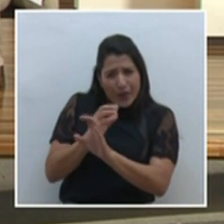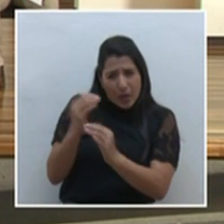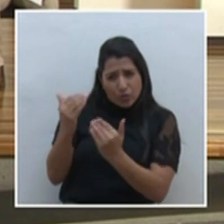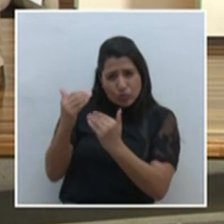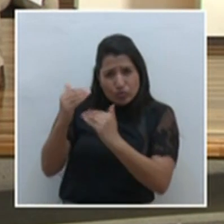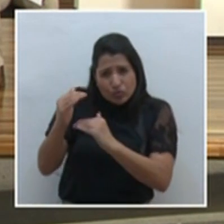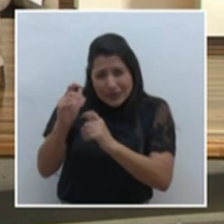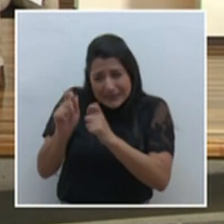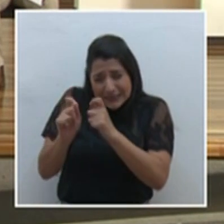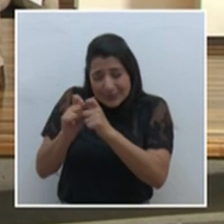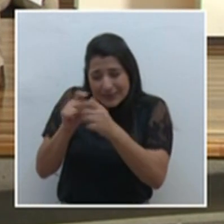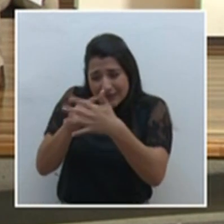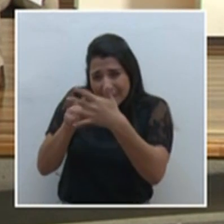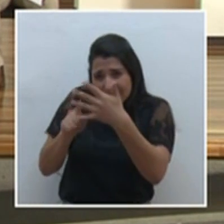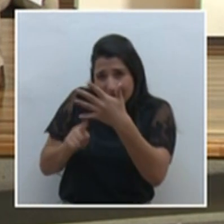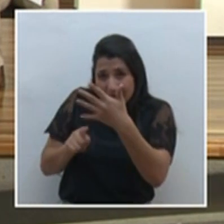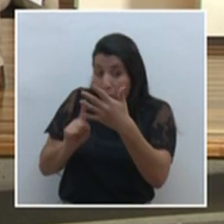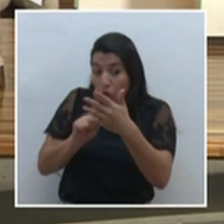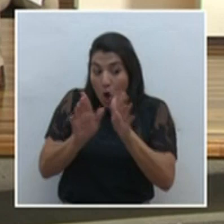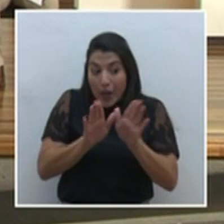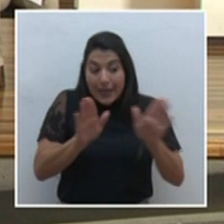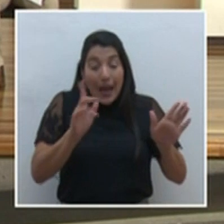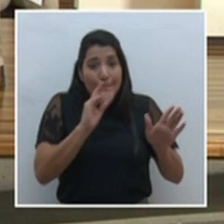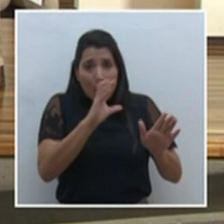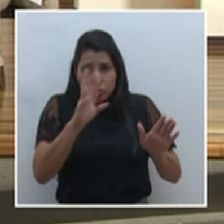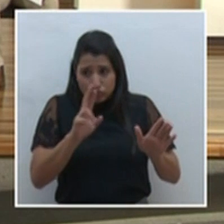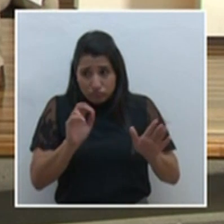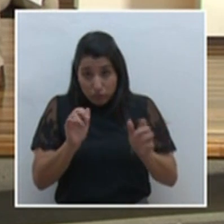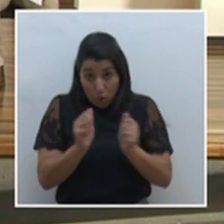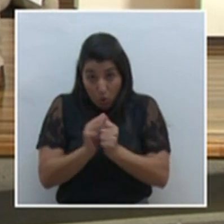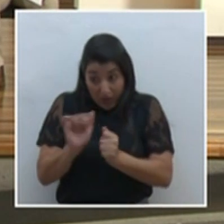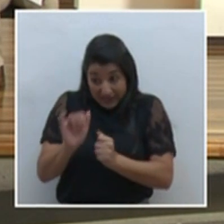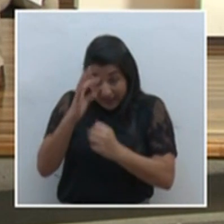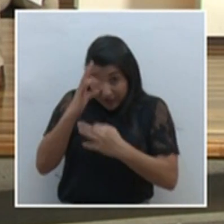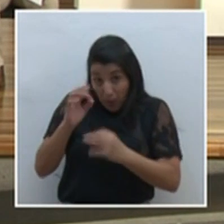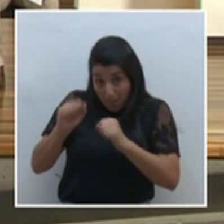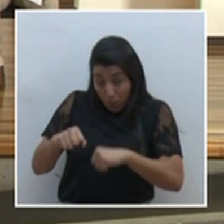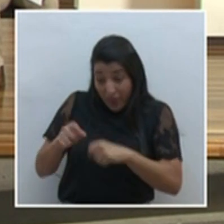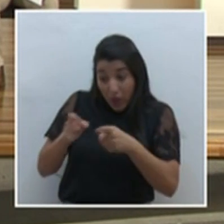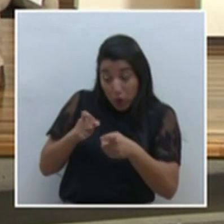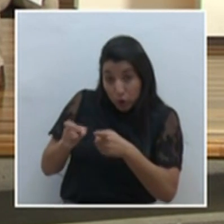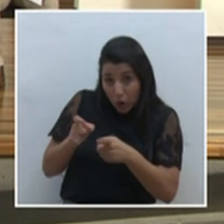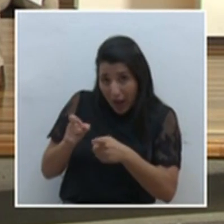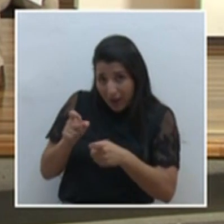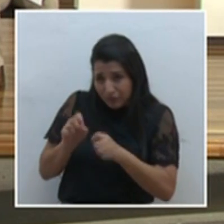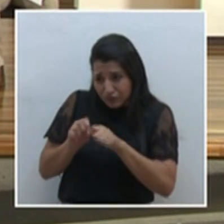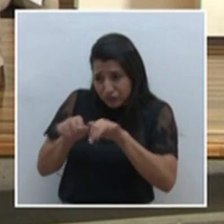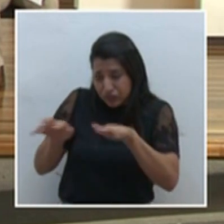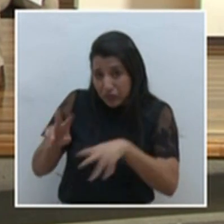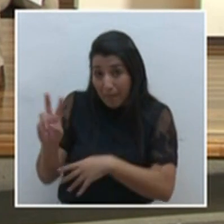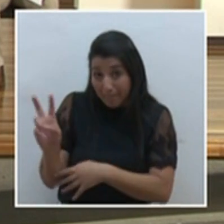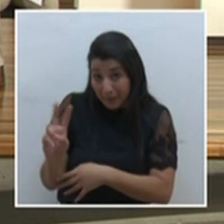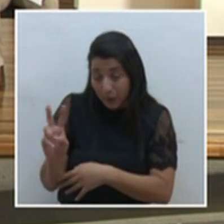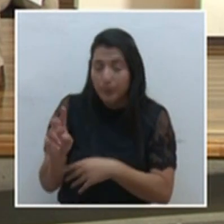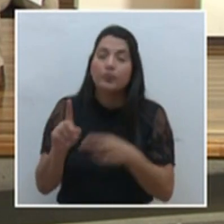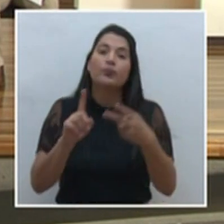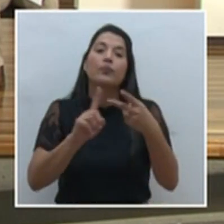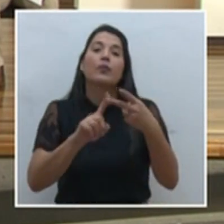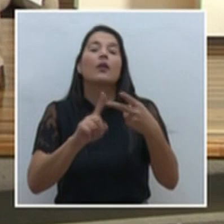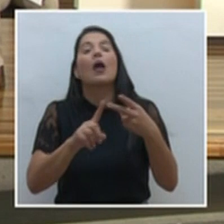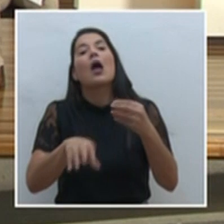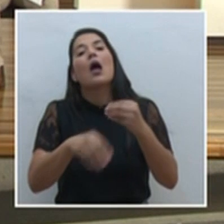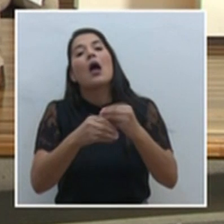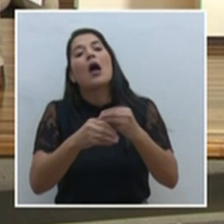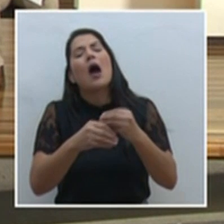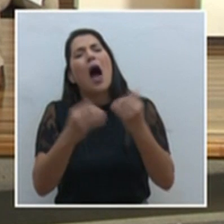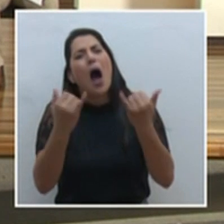tan ampliadas será suficiente para contener el virus? Y también agrega, el nivel de alerta